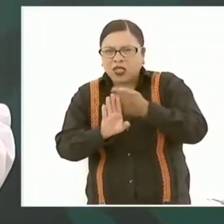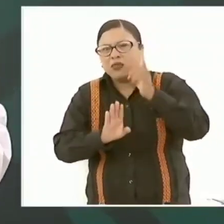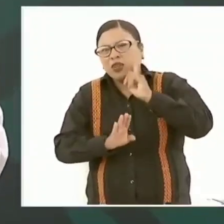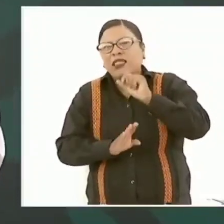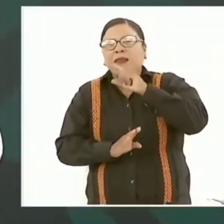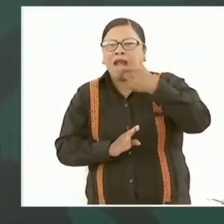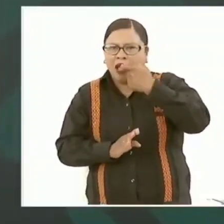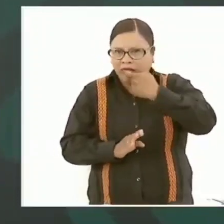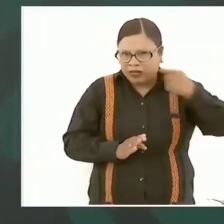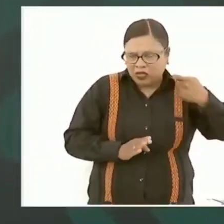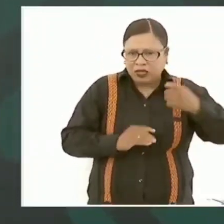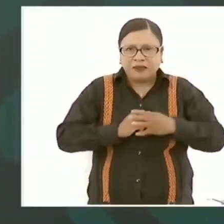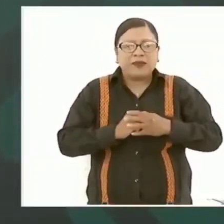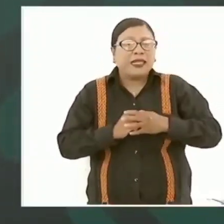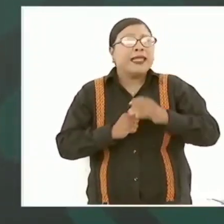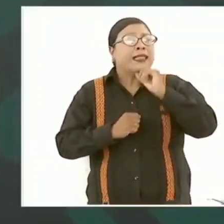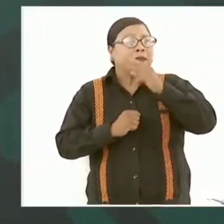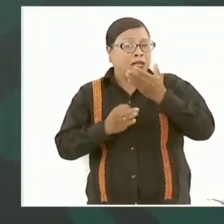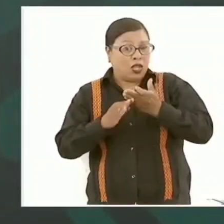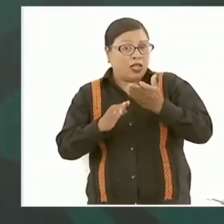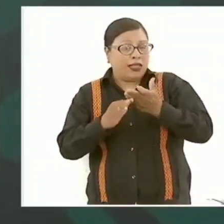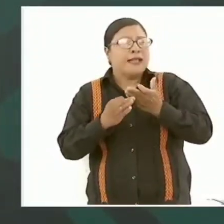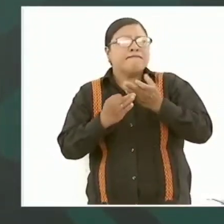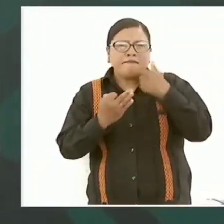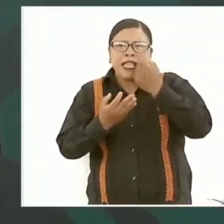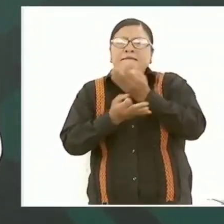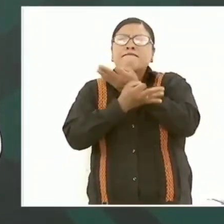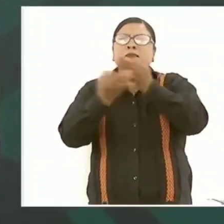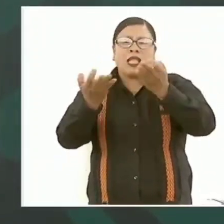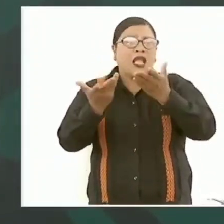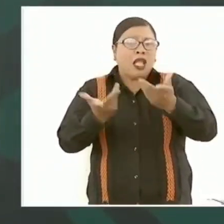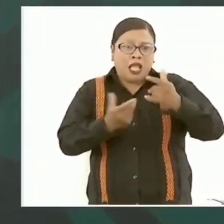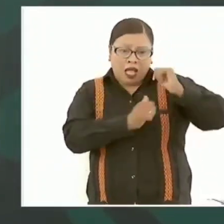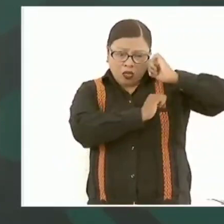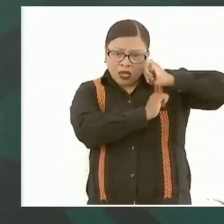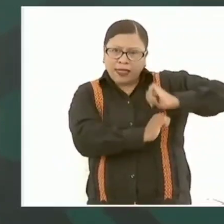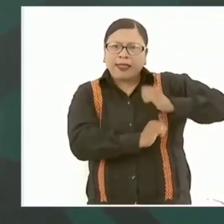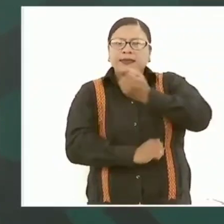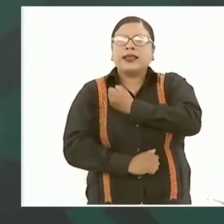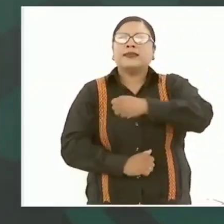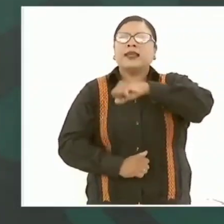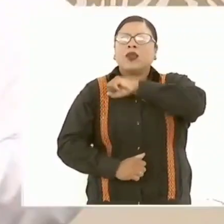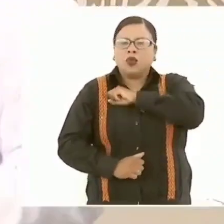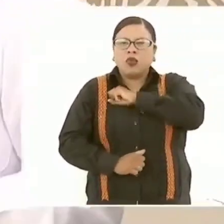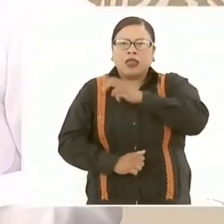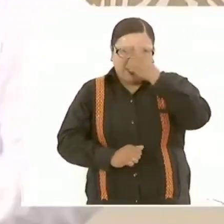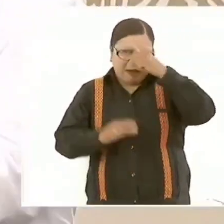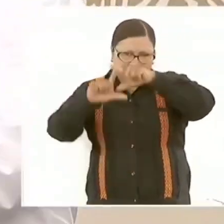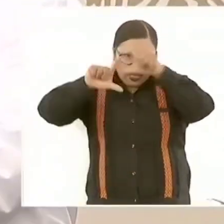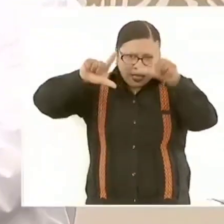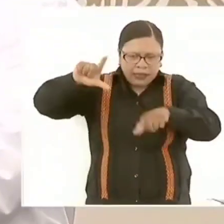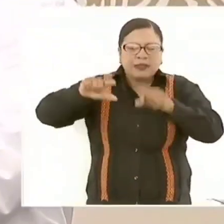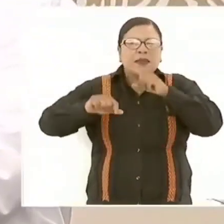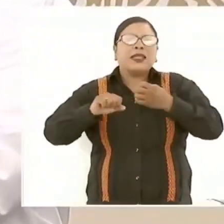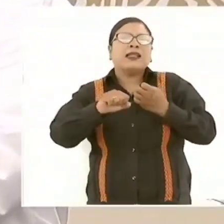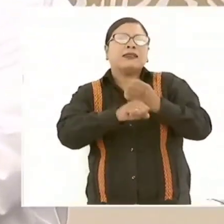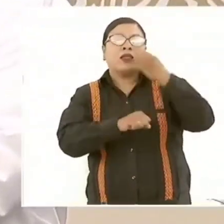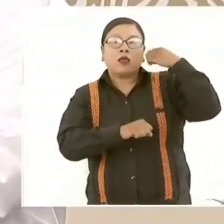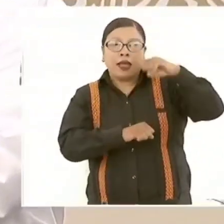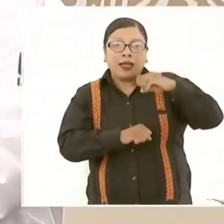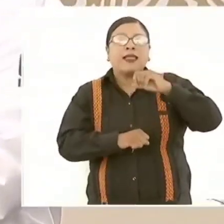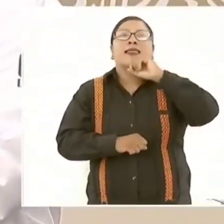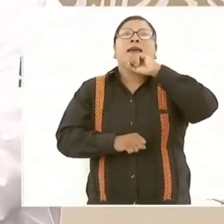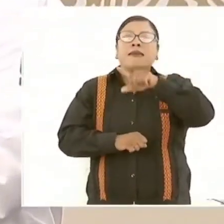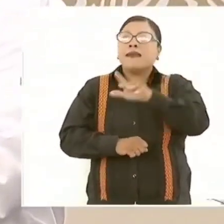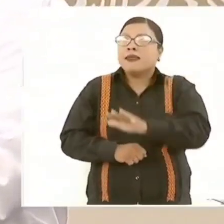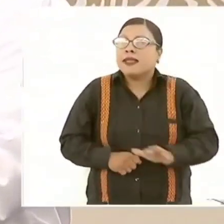adicciones. Manifiesto hoy ante las máximas autoridades de salud de nuestro país y del Estado, pero sobre todo